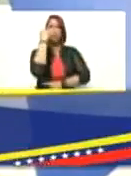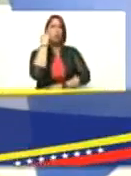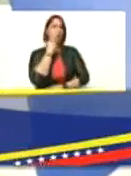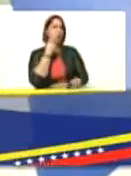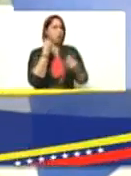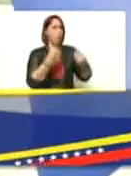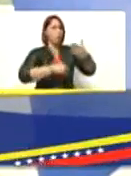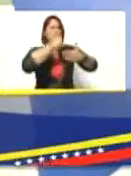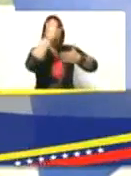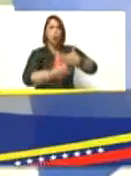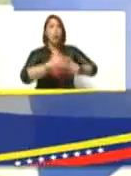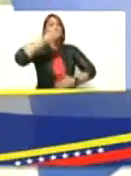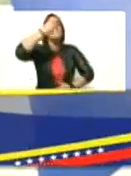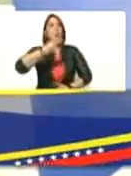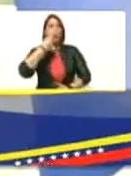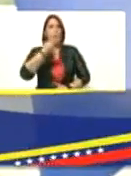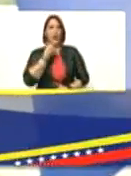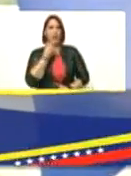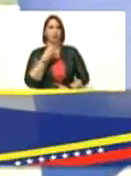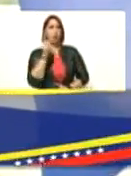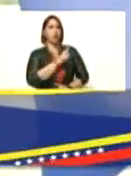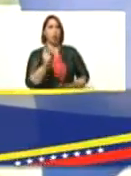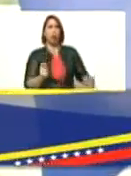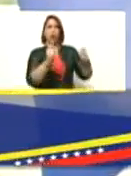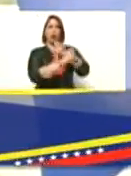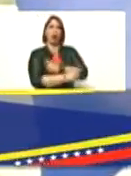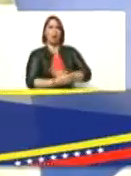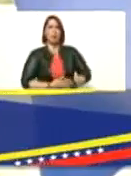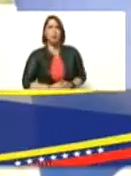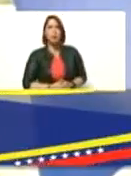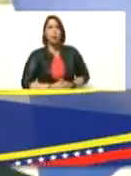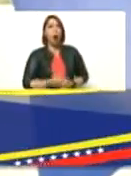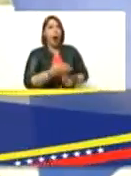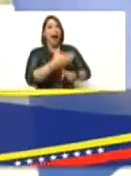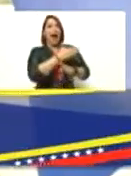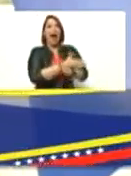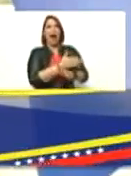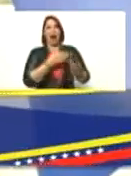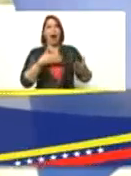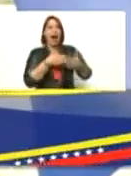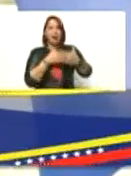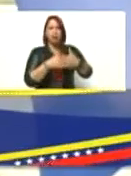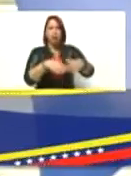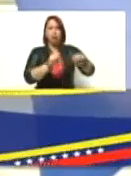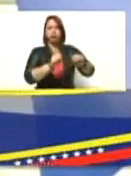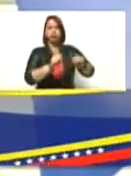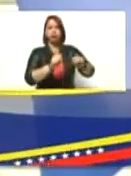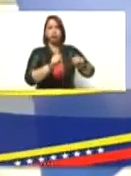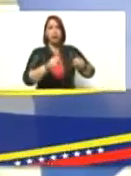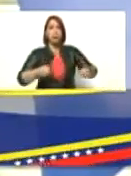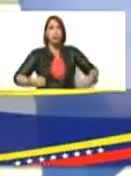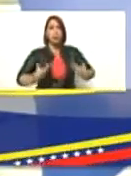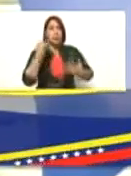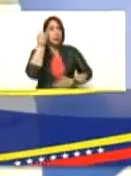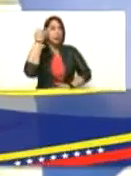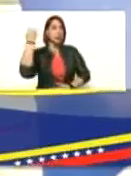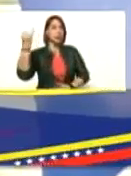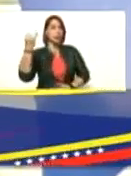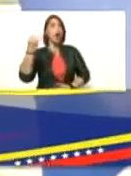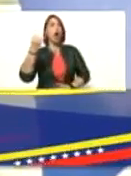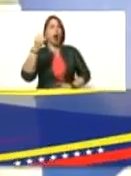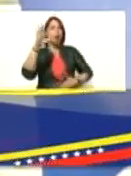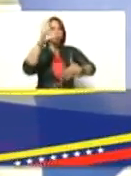como proyecto político irreversible, antirrecolonizador, de inspiración continental y mundial.